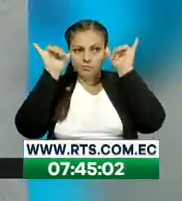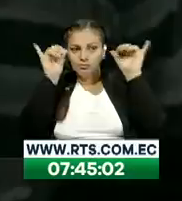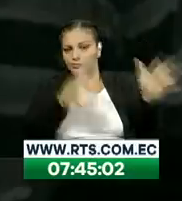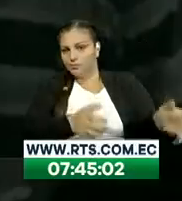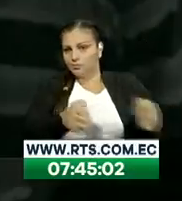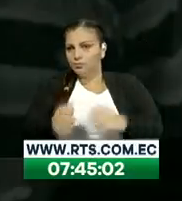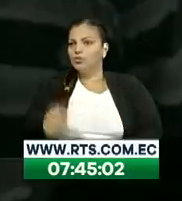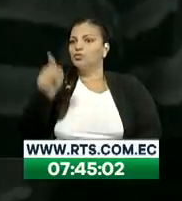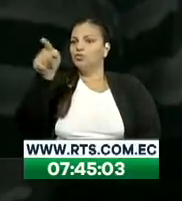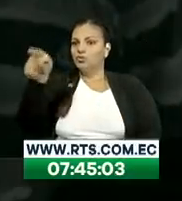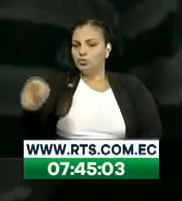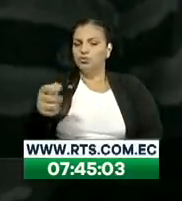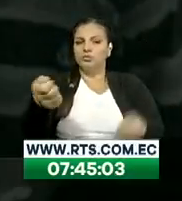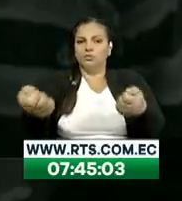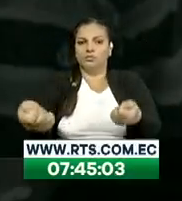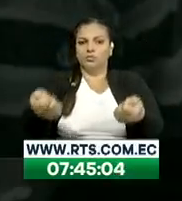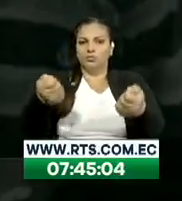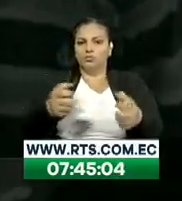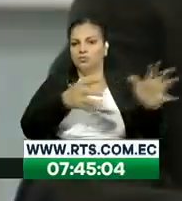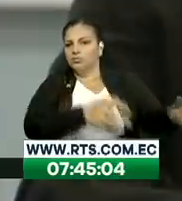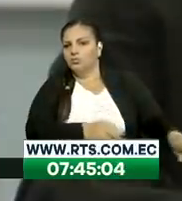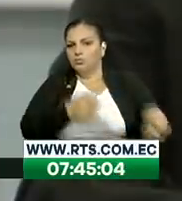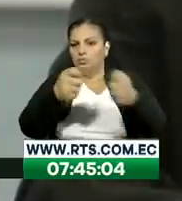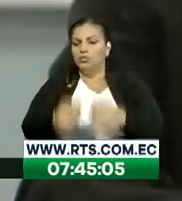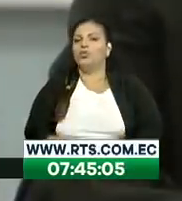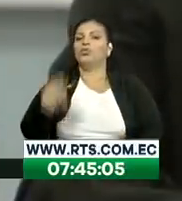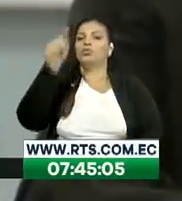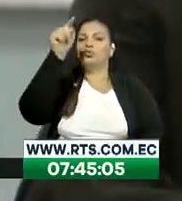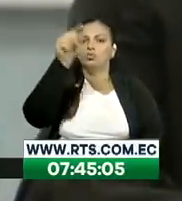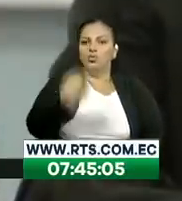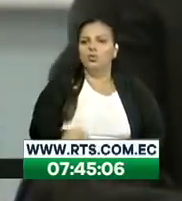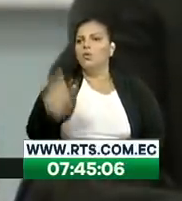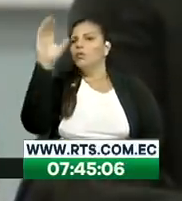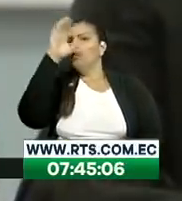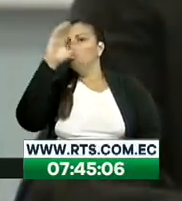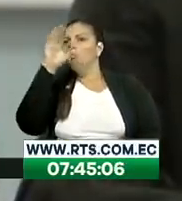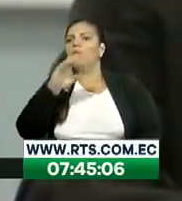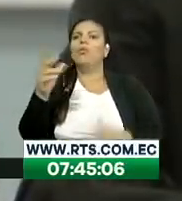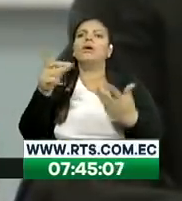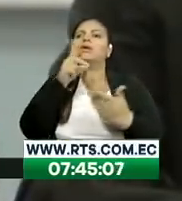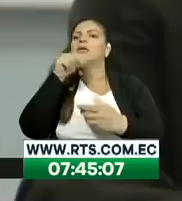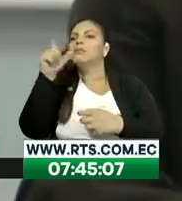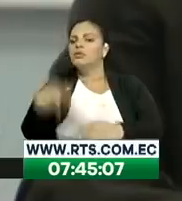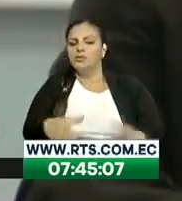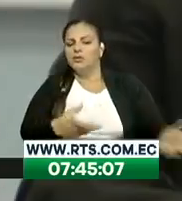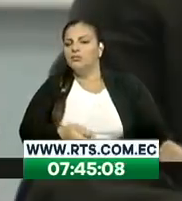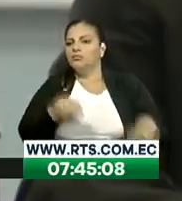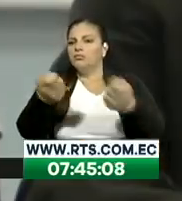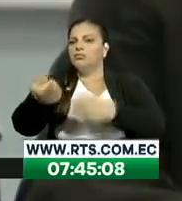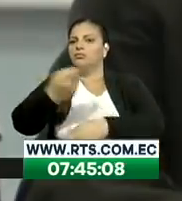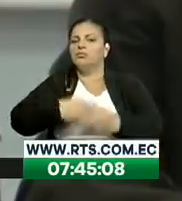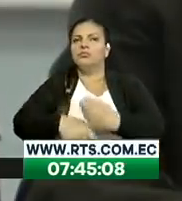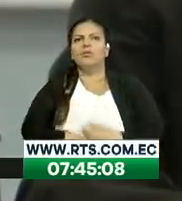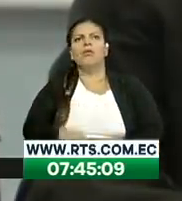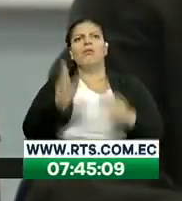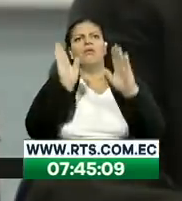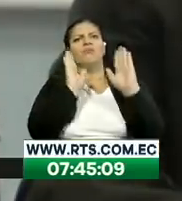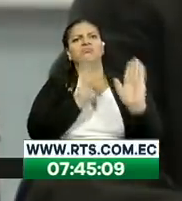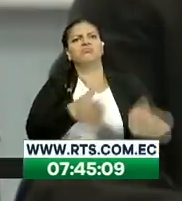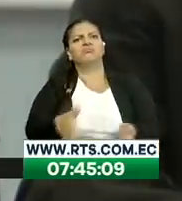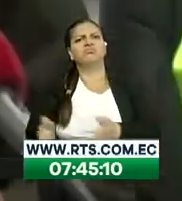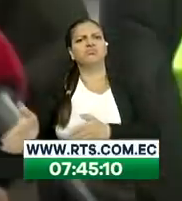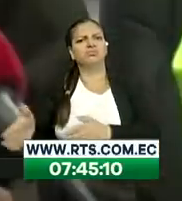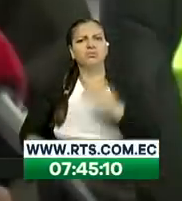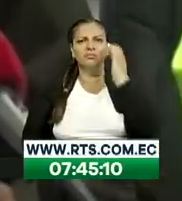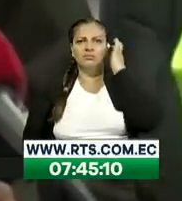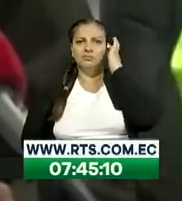se encargaban de buscar compradores y mercado. La comercialización de las reses sustraídas se realizaba inclusive en la ciudad de Santo